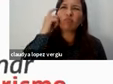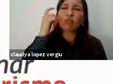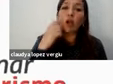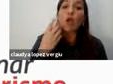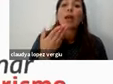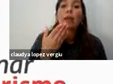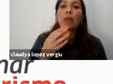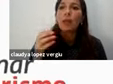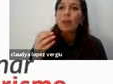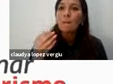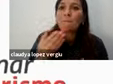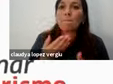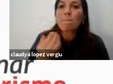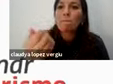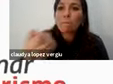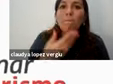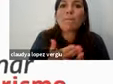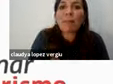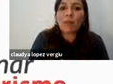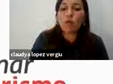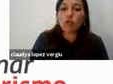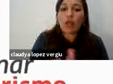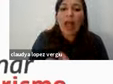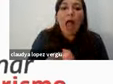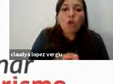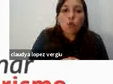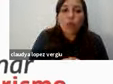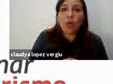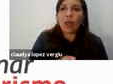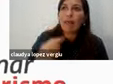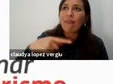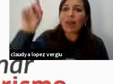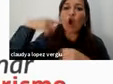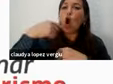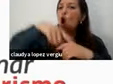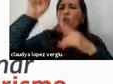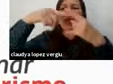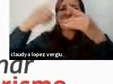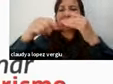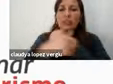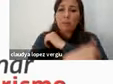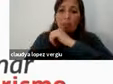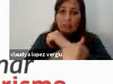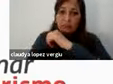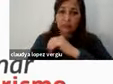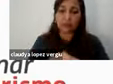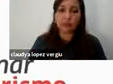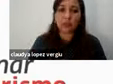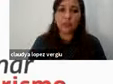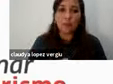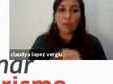conseguir ayuda del exterior, de donantes, y de esta manera hemos conseguido